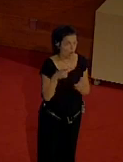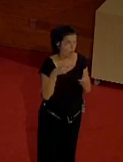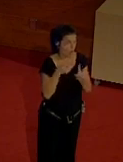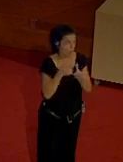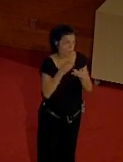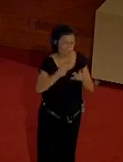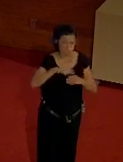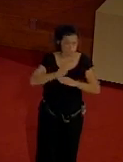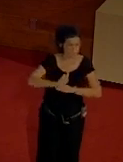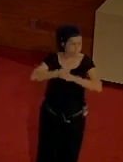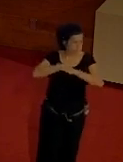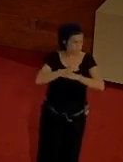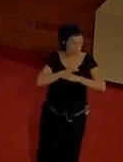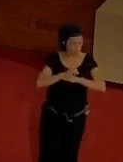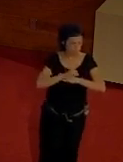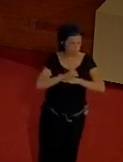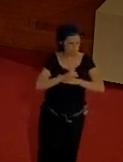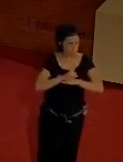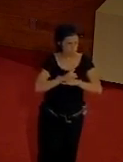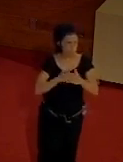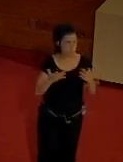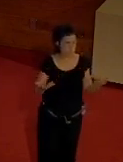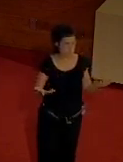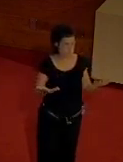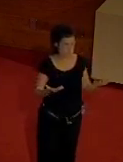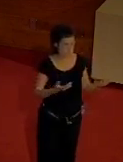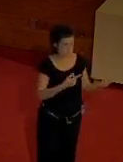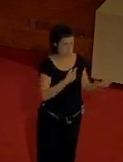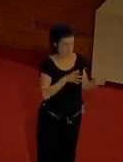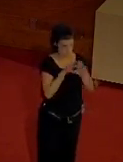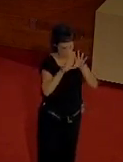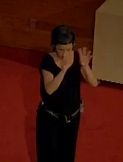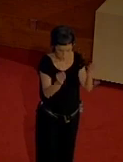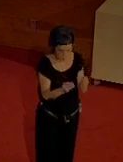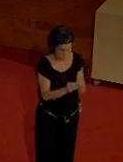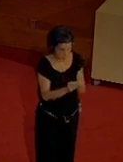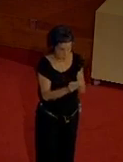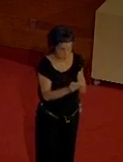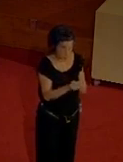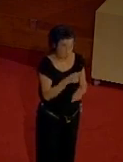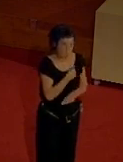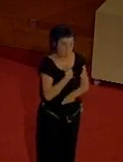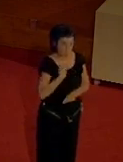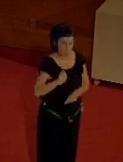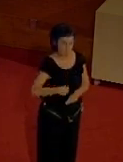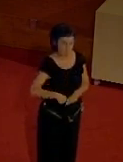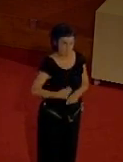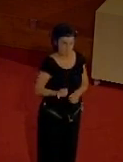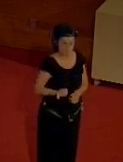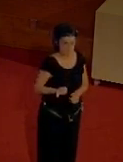en un momento determinado por lo tanto china por resumirlo china ha aprovechado